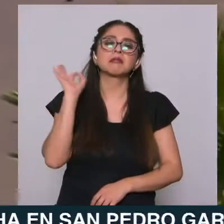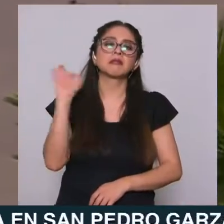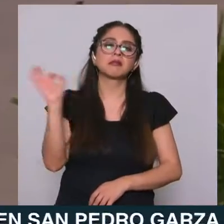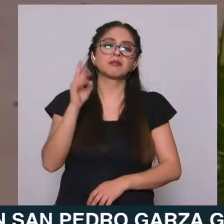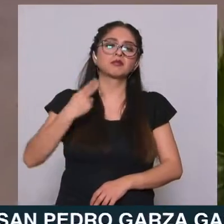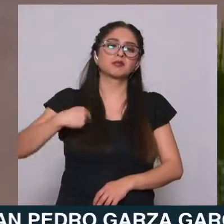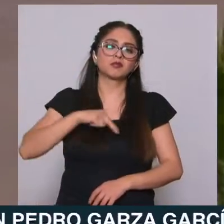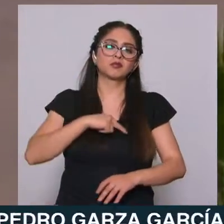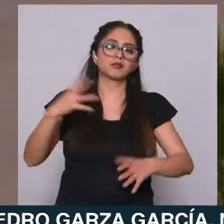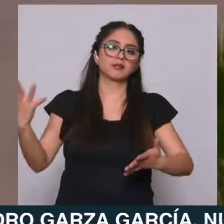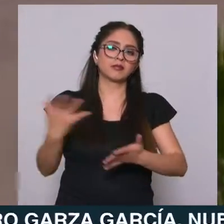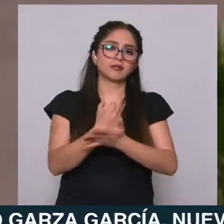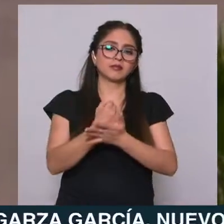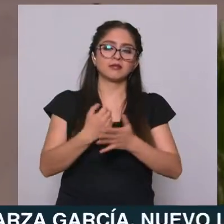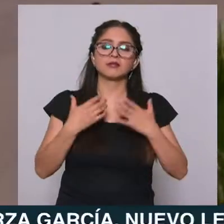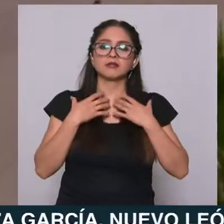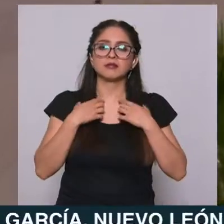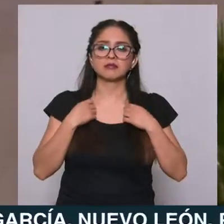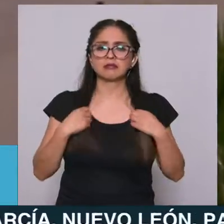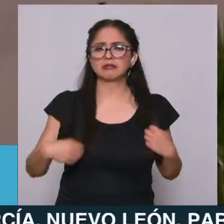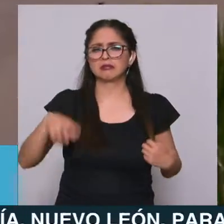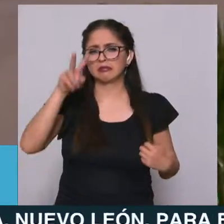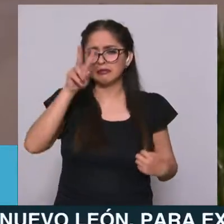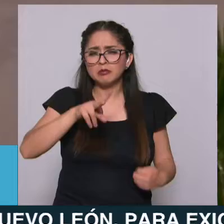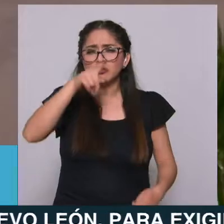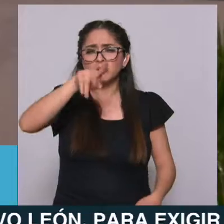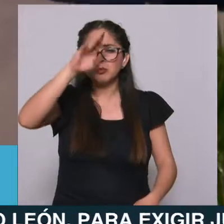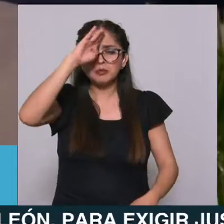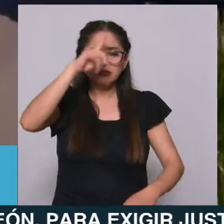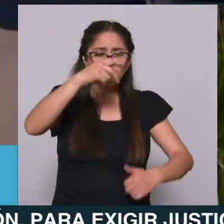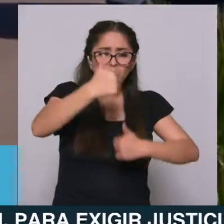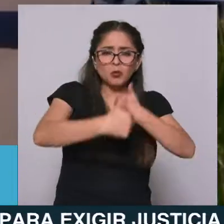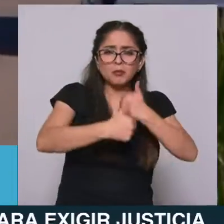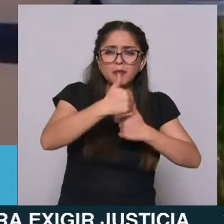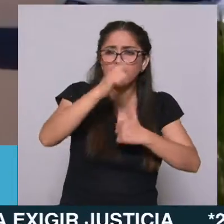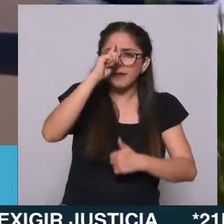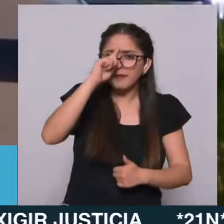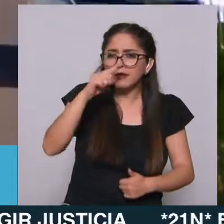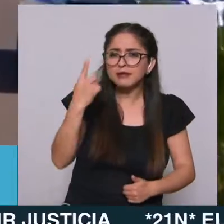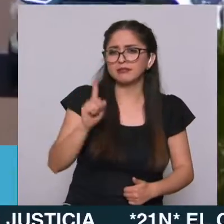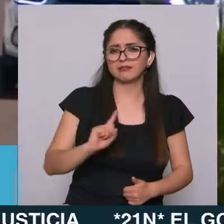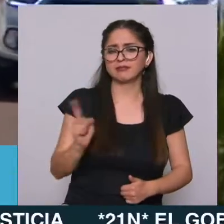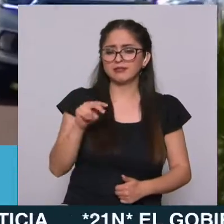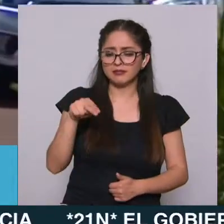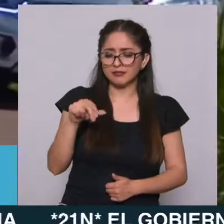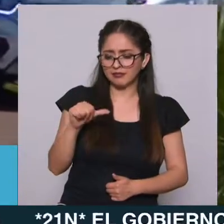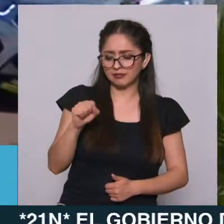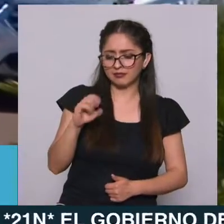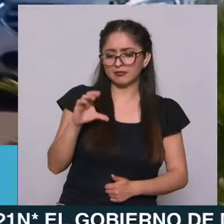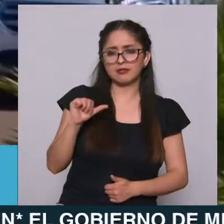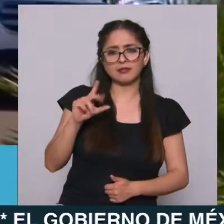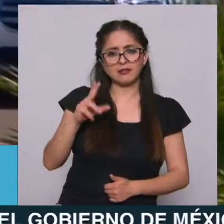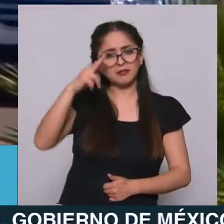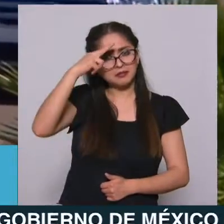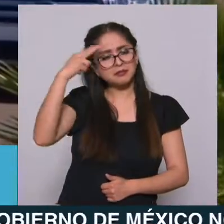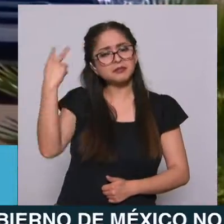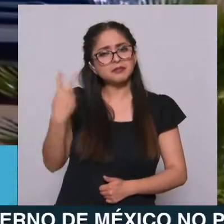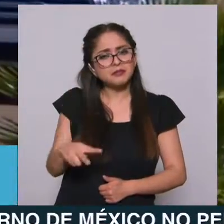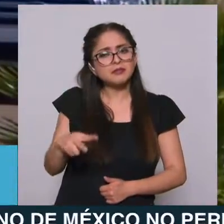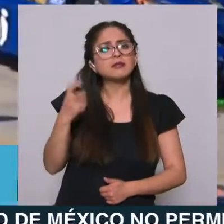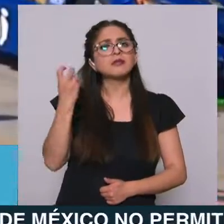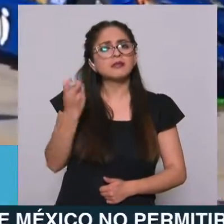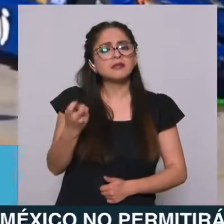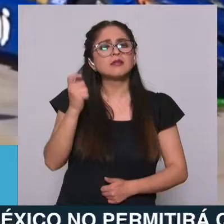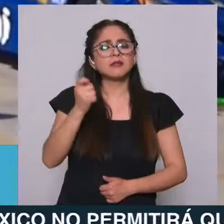victoria. No es nada sencillo competir en lo que es NASCAR México, porque sin duda alguna es